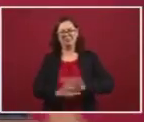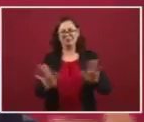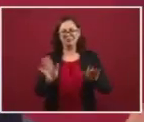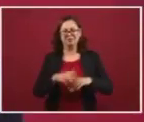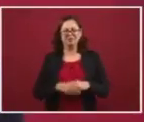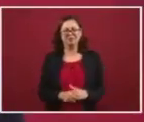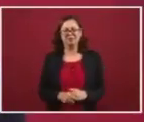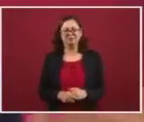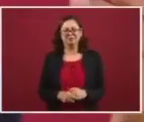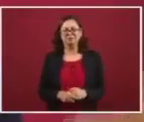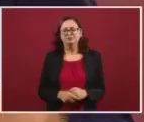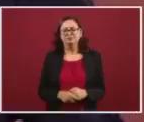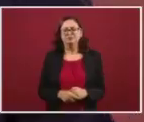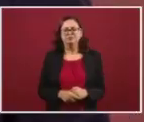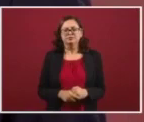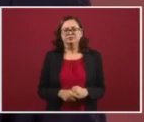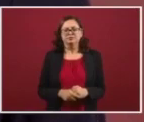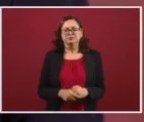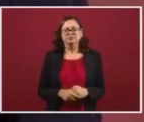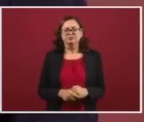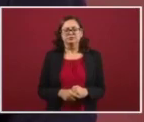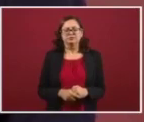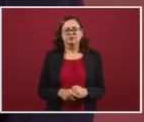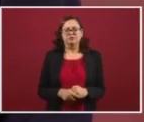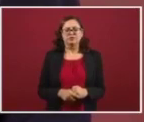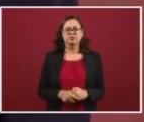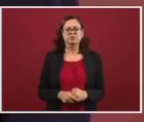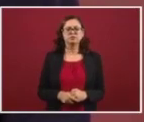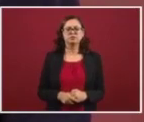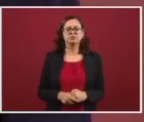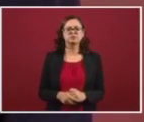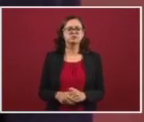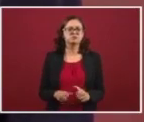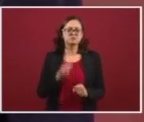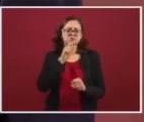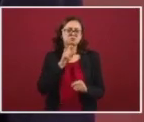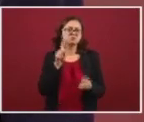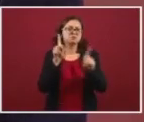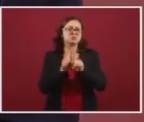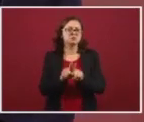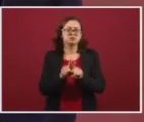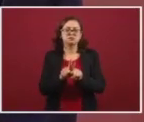también con lo mismo de que si no se aprueba